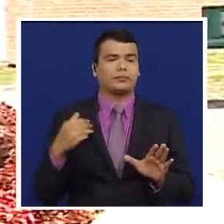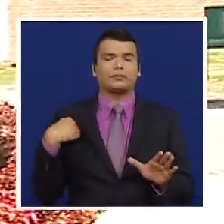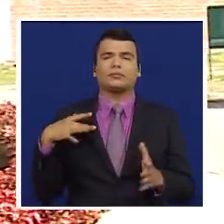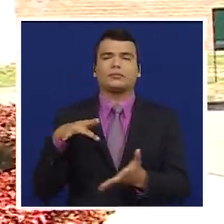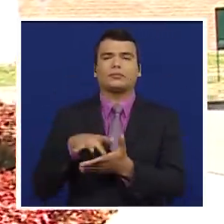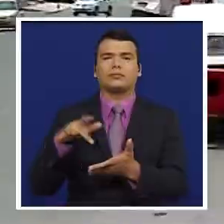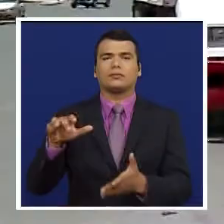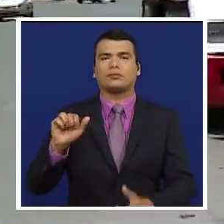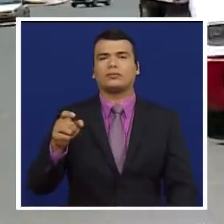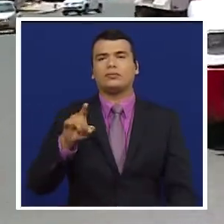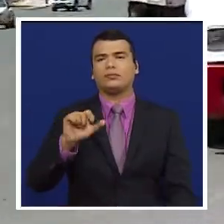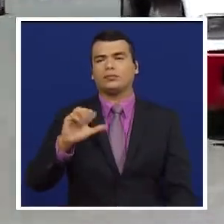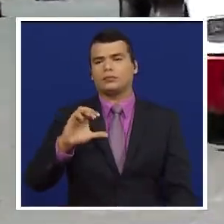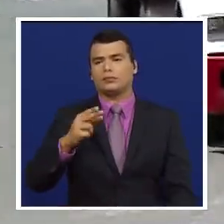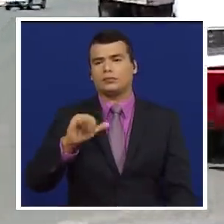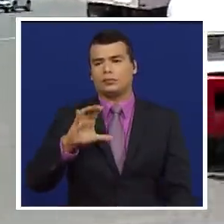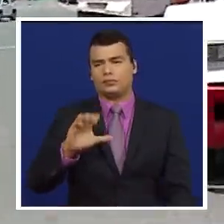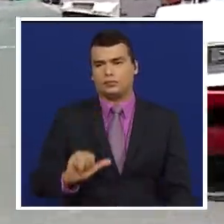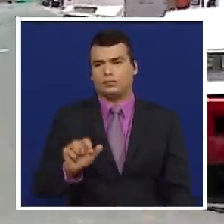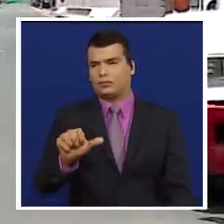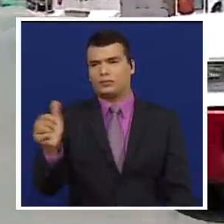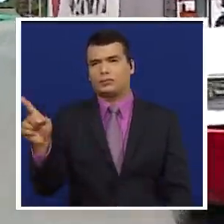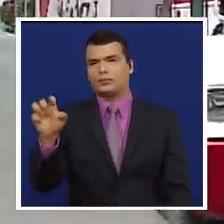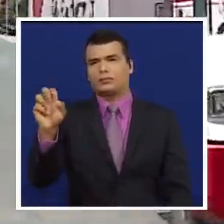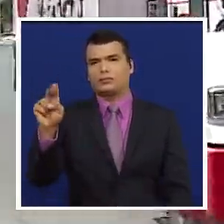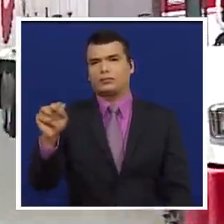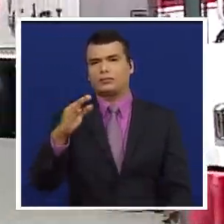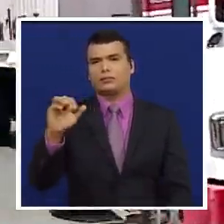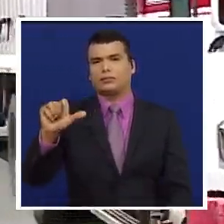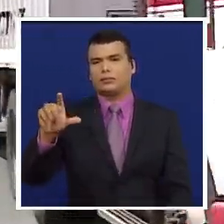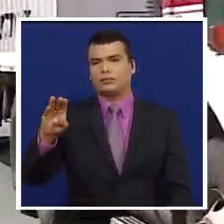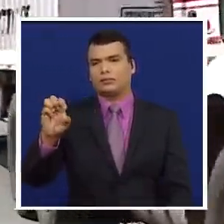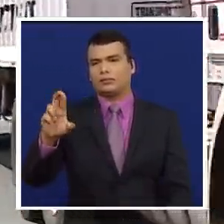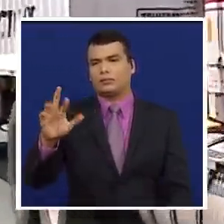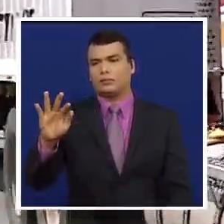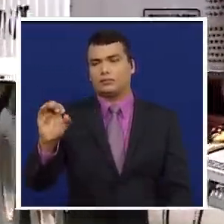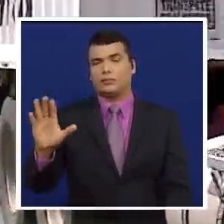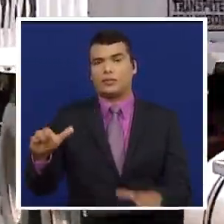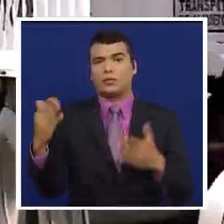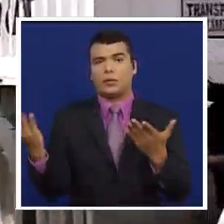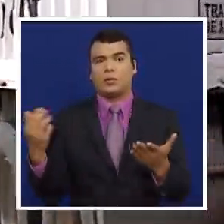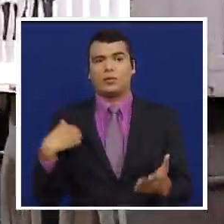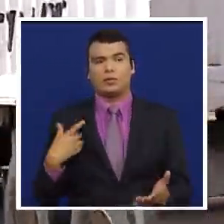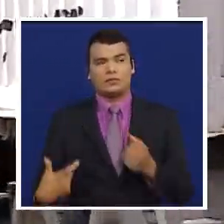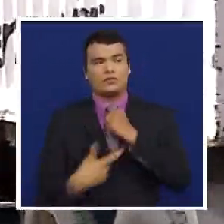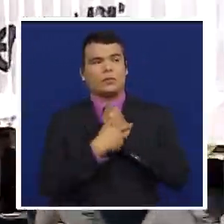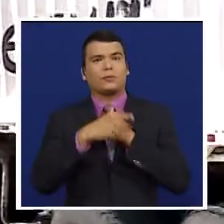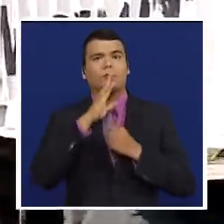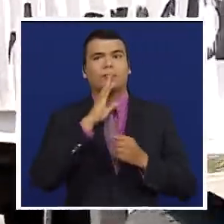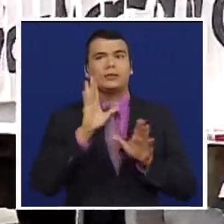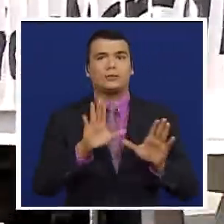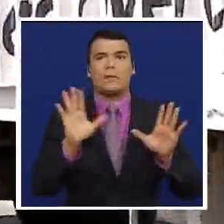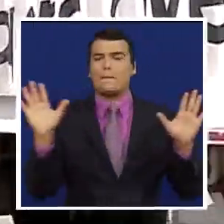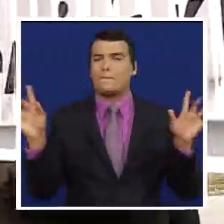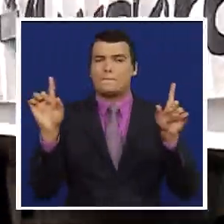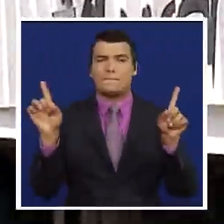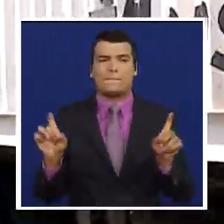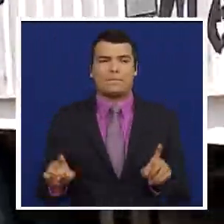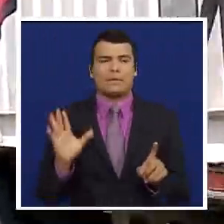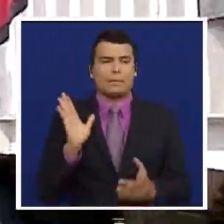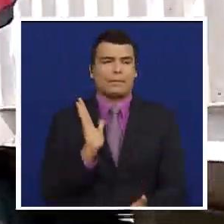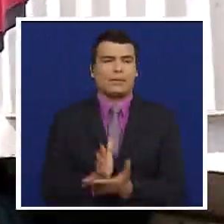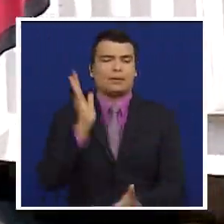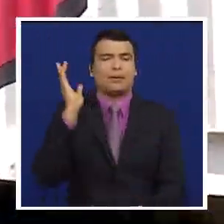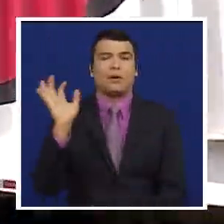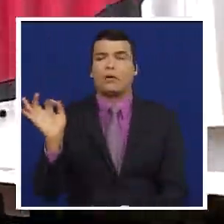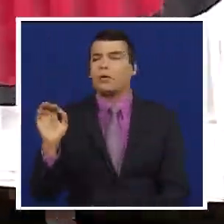Huachique y San Alberto, eso es una... Eso no se sabe a qué momento le salen a uno a bolearle piedra, a atravesarse